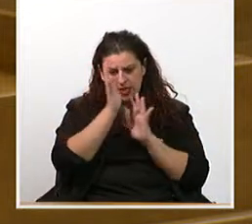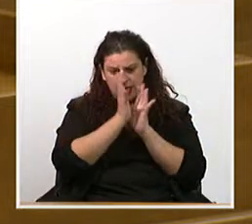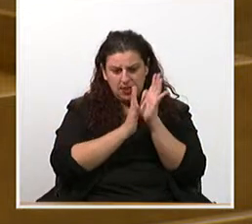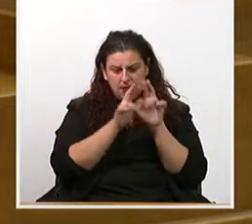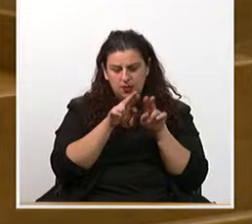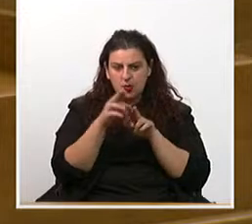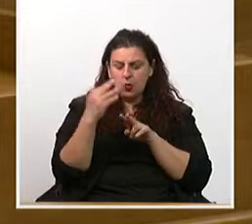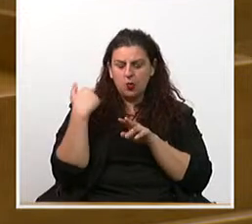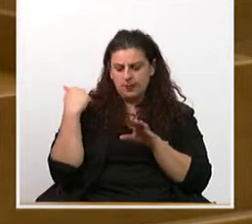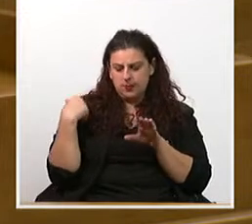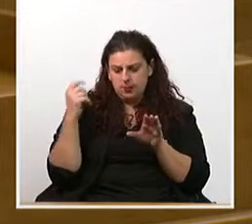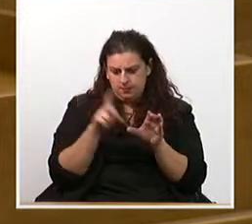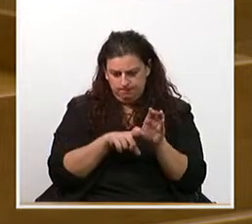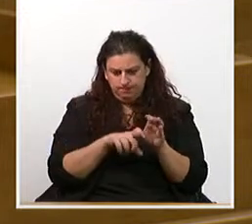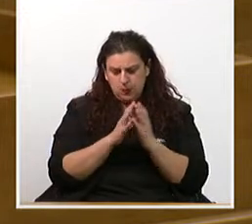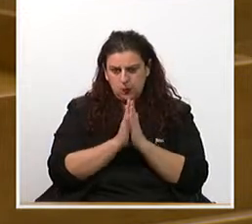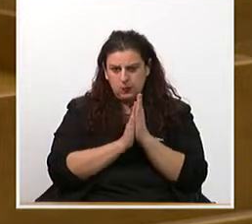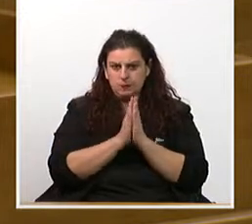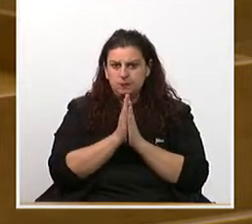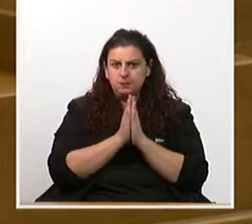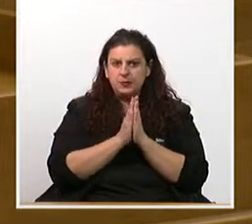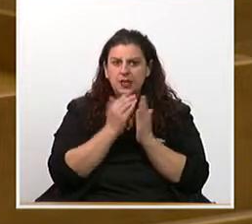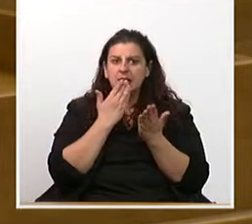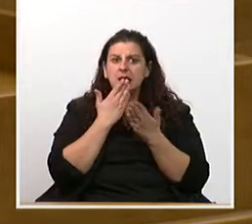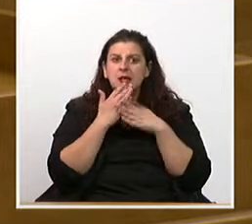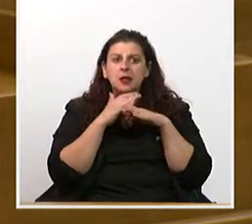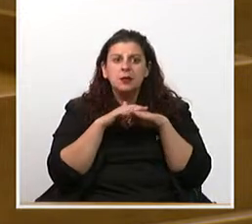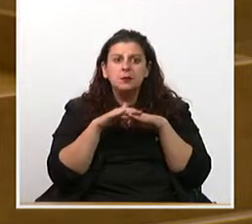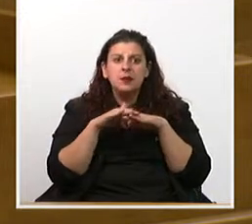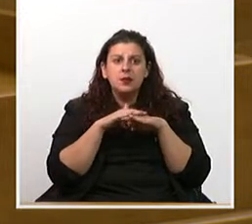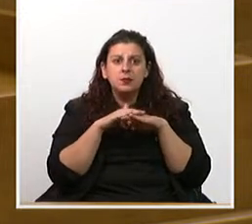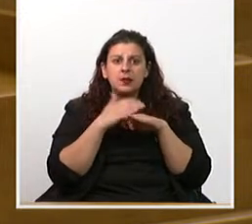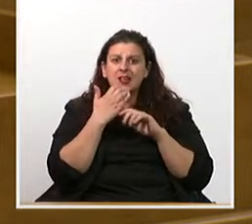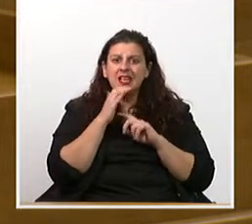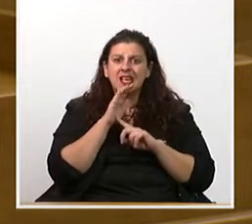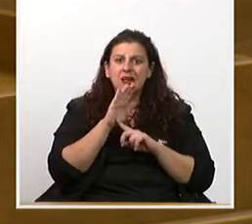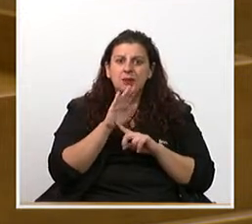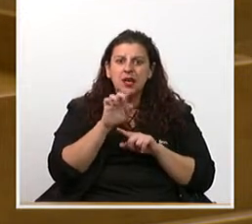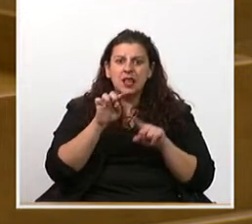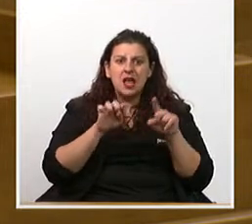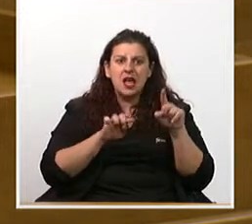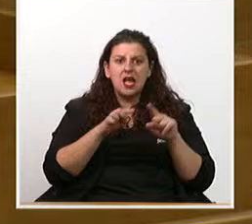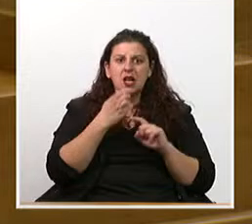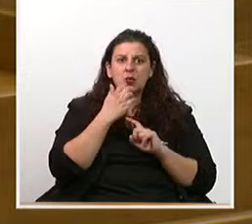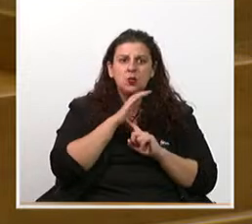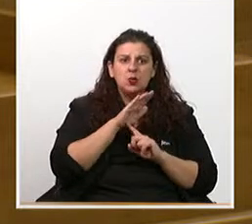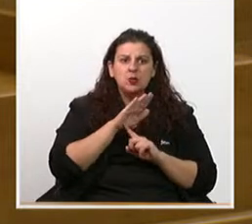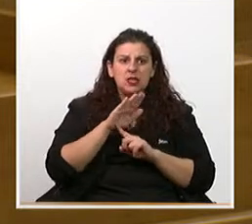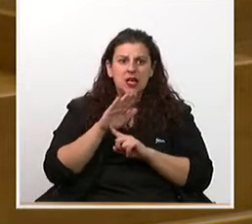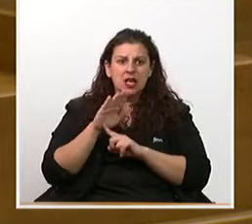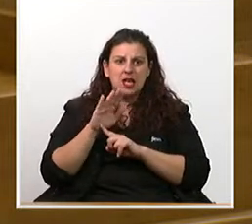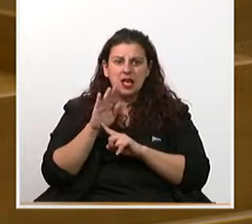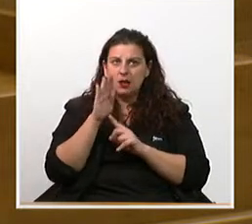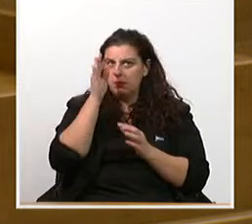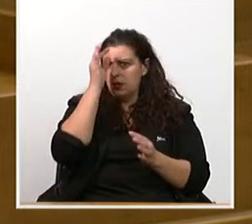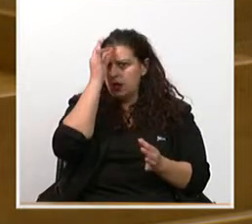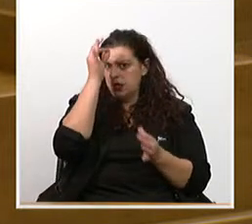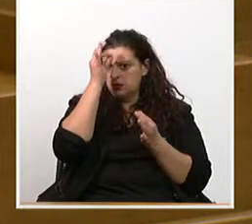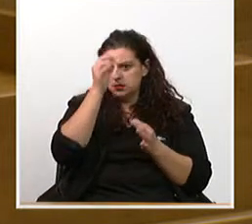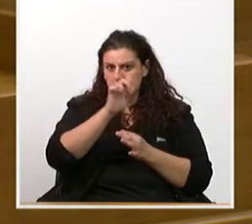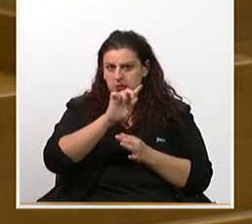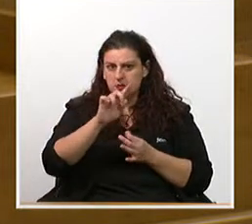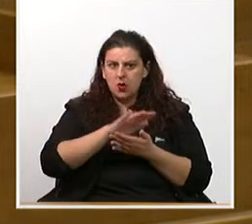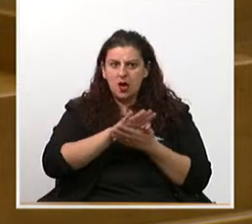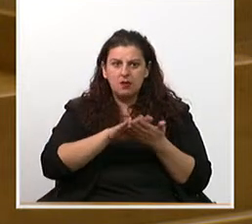jueves y y y pido perdón en la en la ejemplaridad en los algunos ejemplos no lo traigo de manera exhaustiva he hablado antes de los